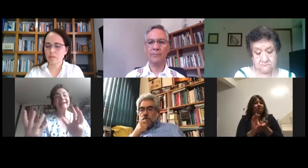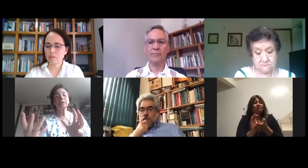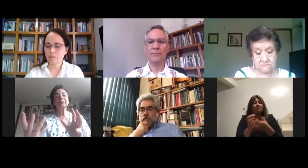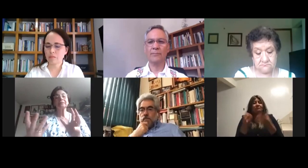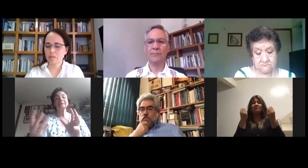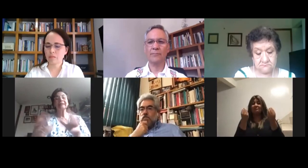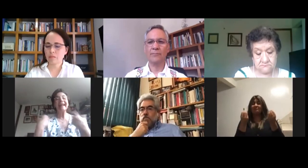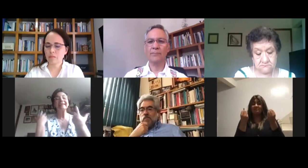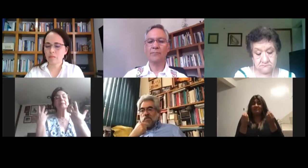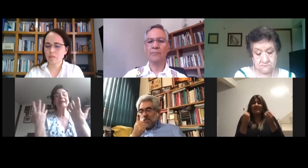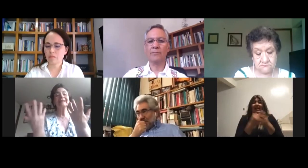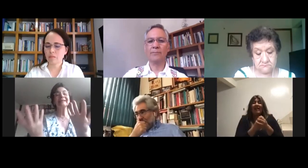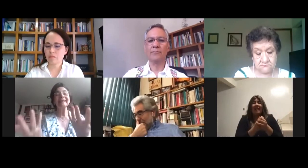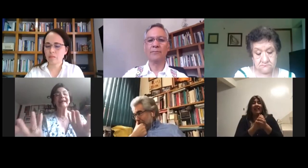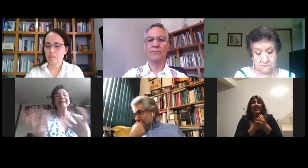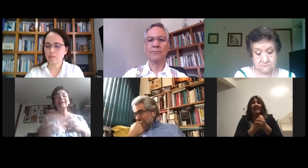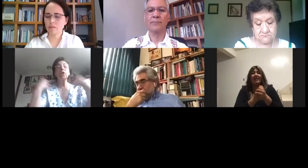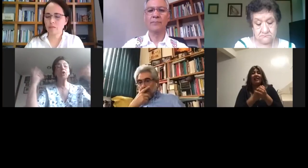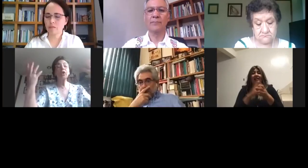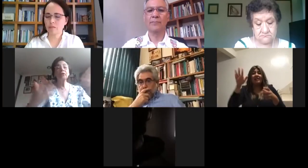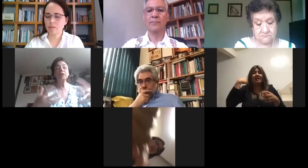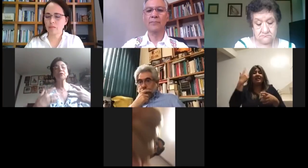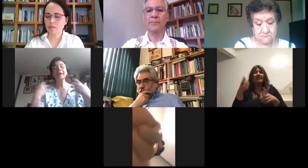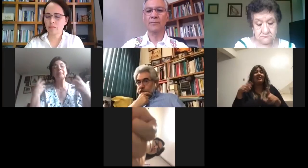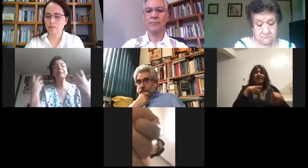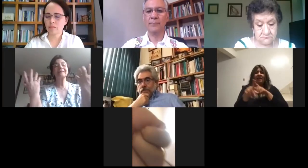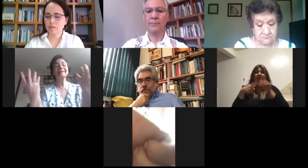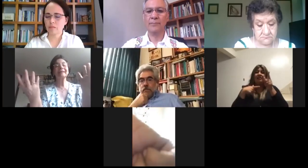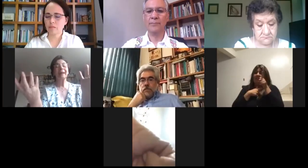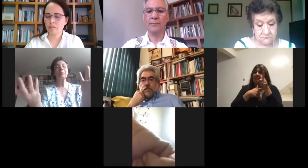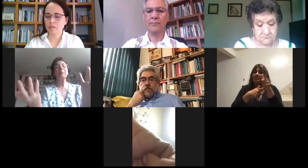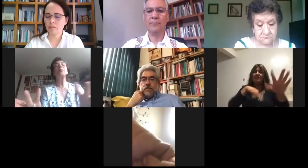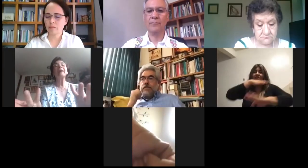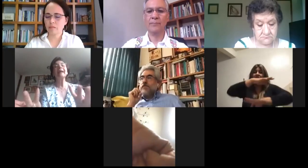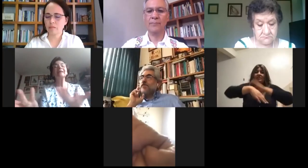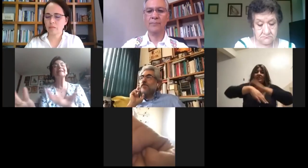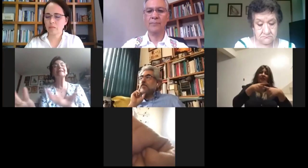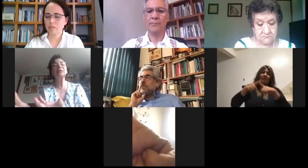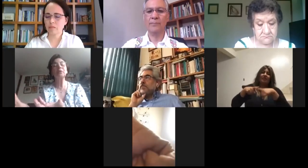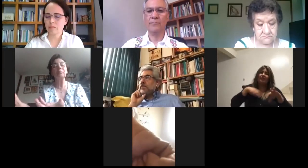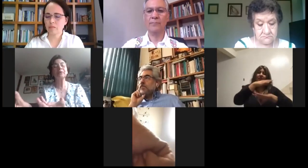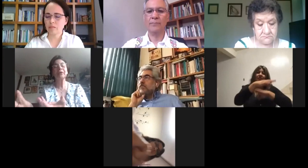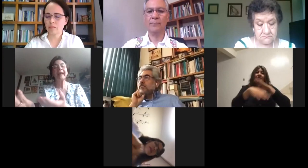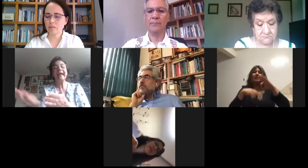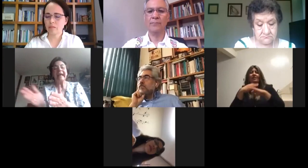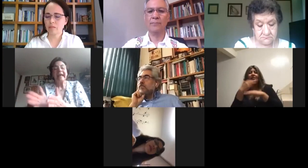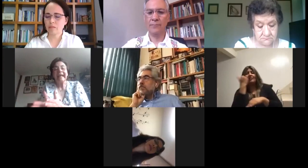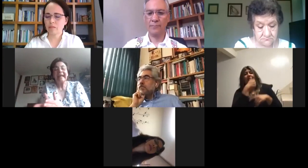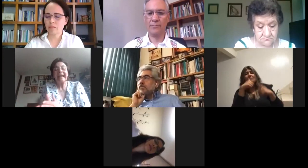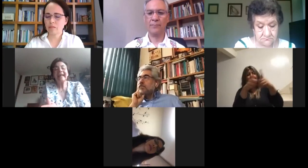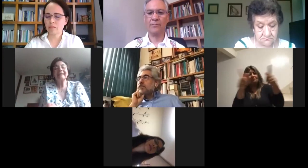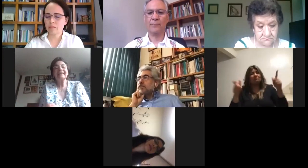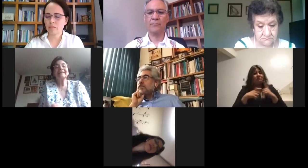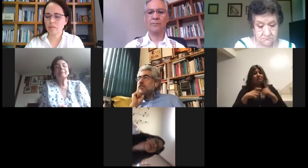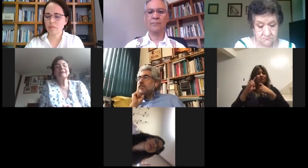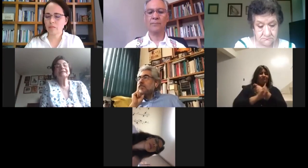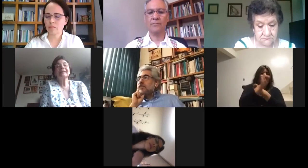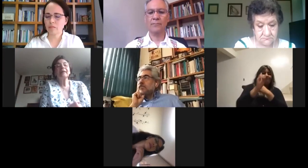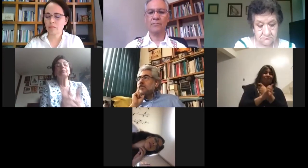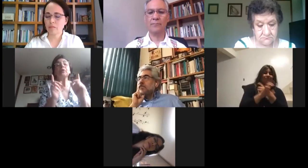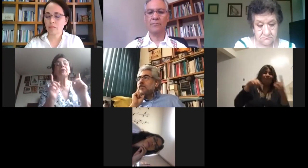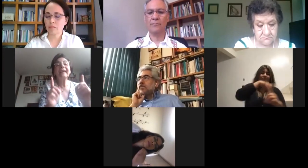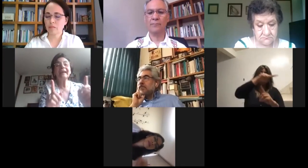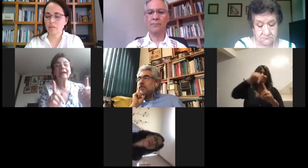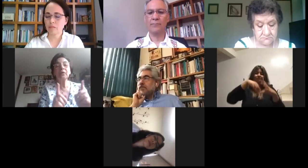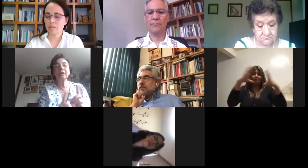el reto de la diversidad de todos los demás problemas y grupos, que la